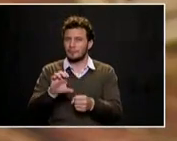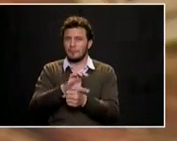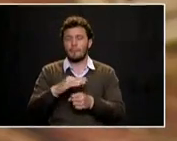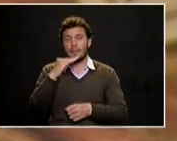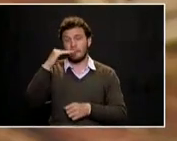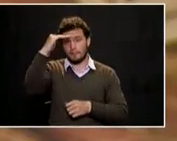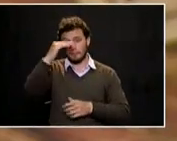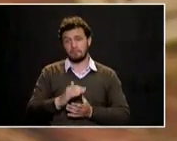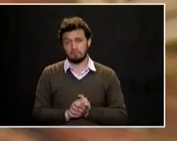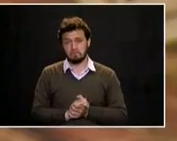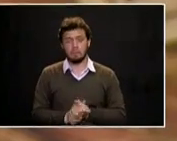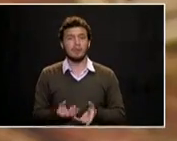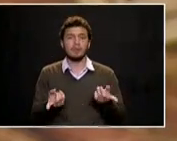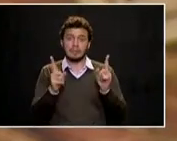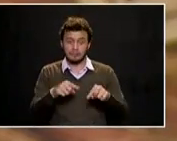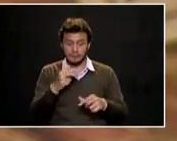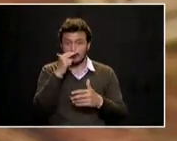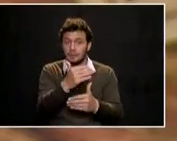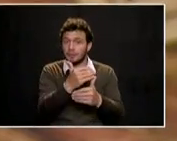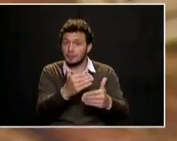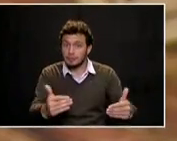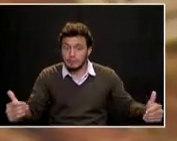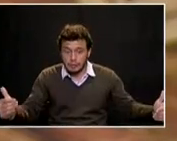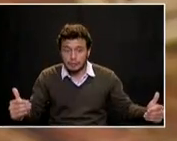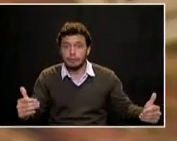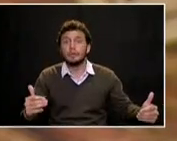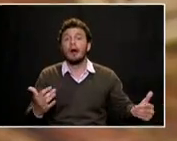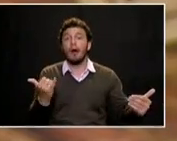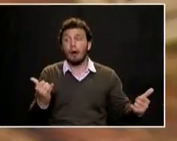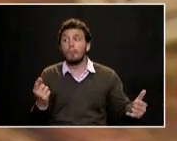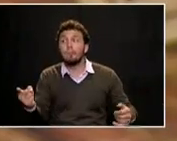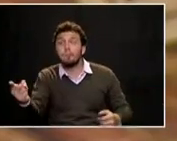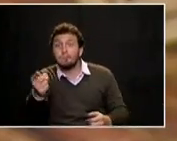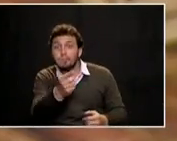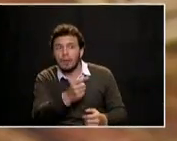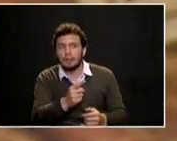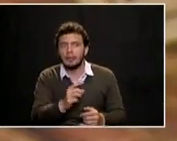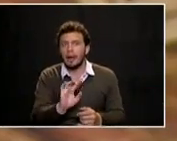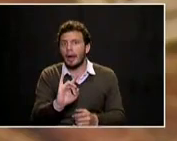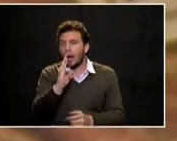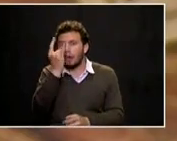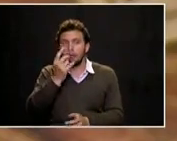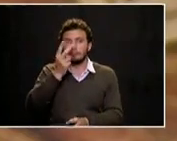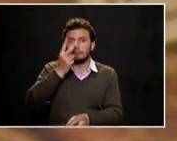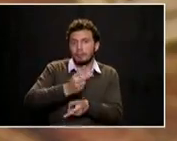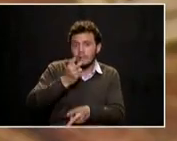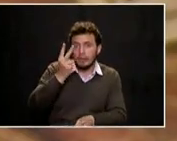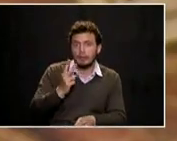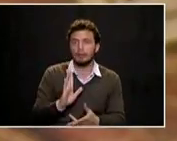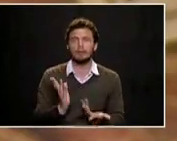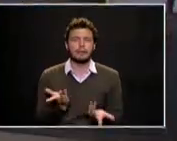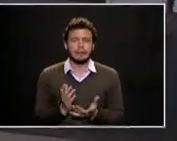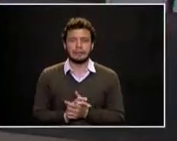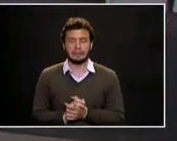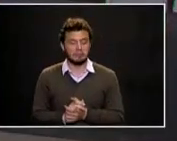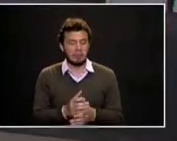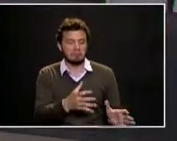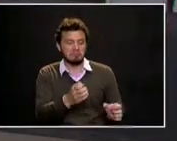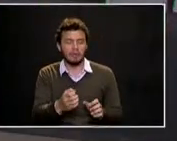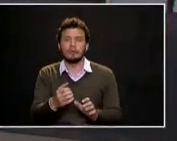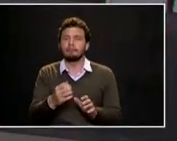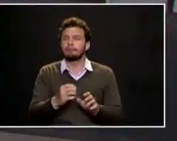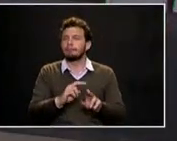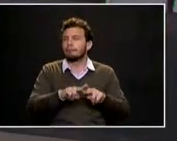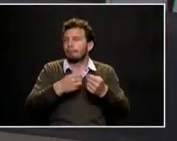eso, prevenir sobre todo a los niños de los riesgos que en este momento están corriendo de explotación sexual. Muchísimas